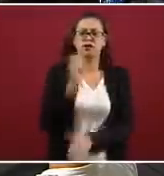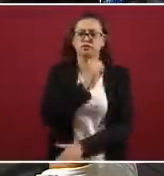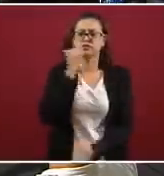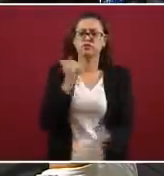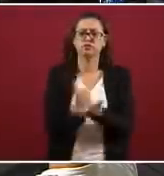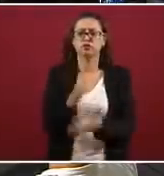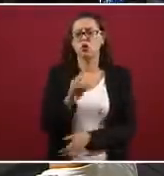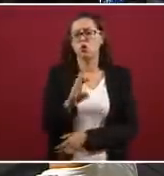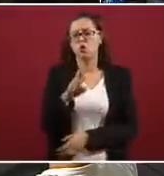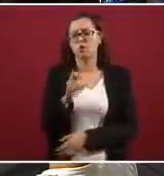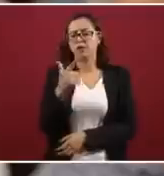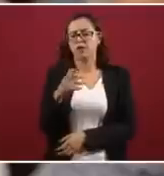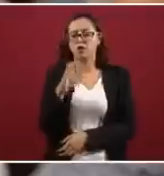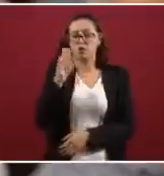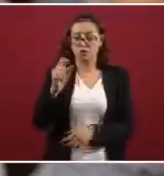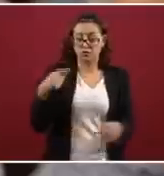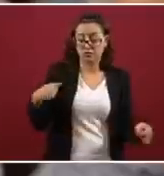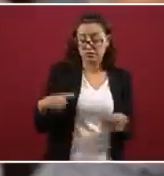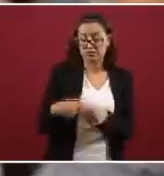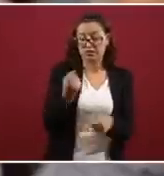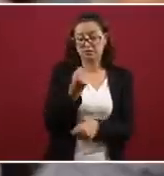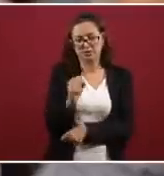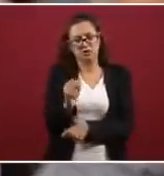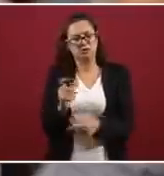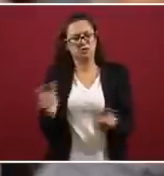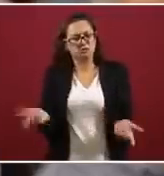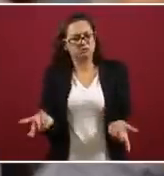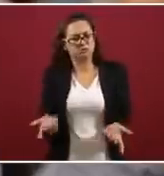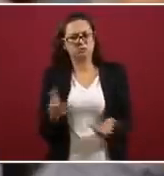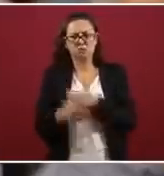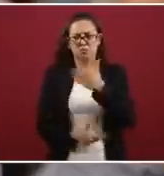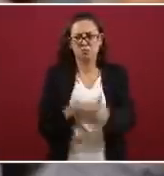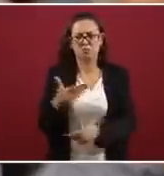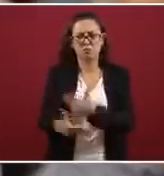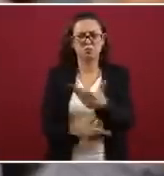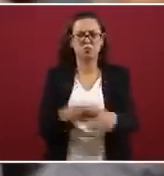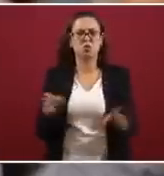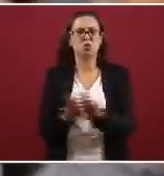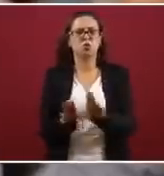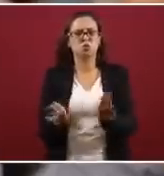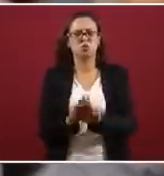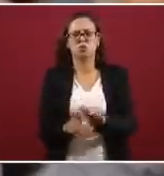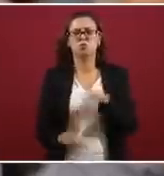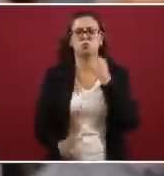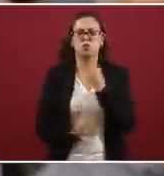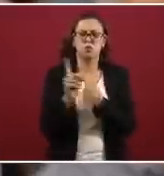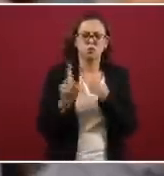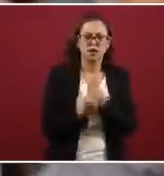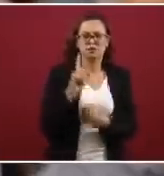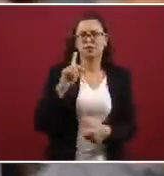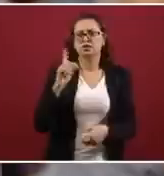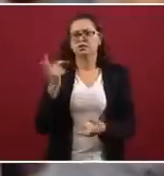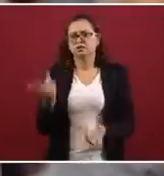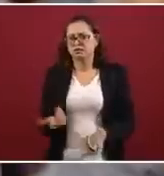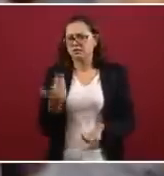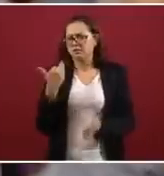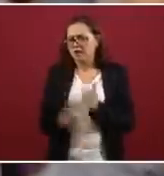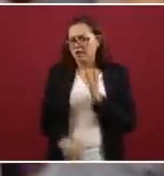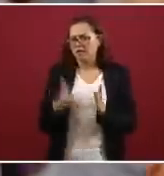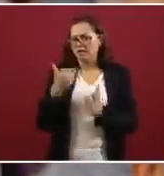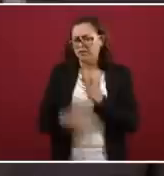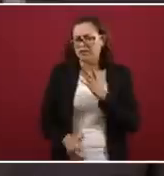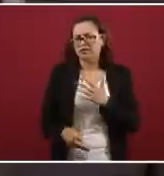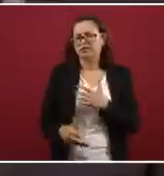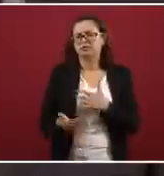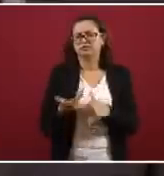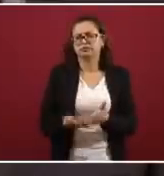dicho que ahora en septiembre. ¿Cómo va este proceso? ¿Cuáles han sido los principales problemas, obstáculos que han retrasado la operación? Porque se había